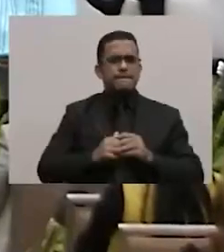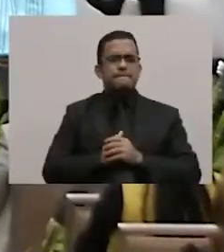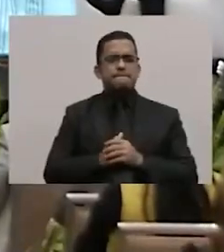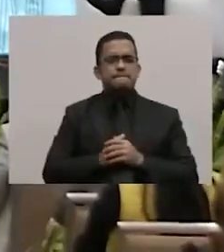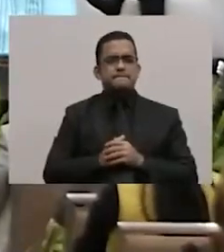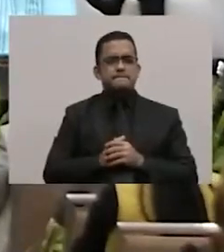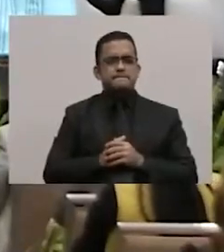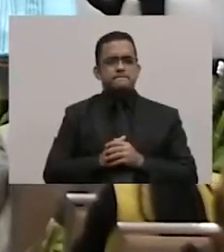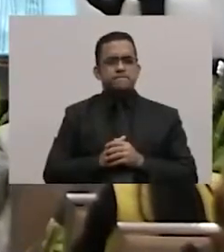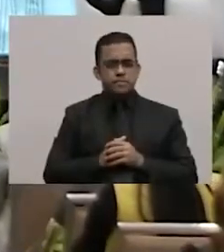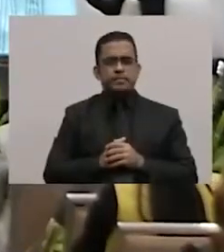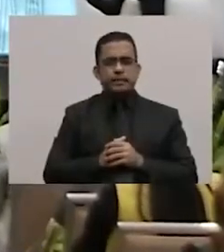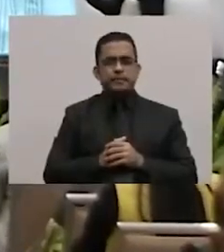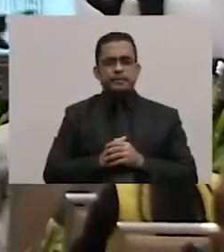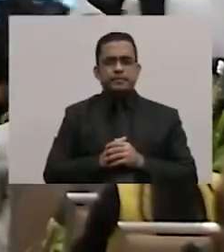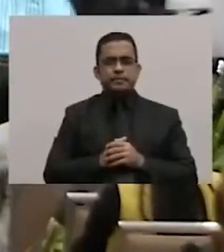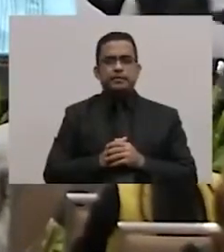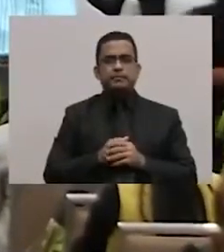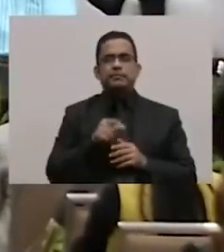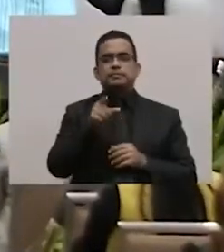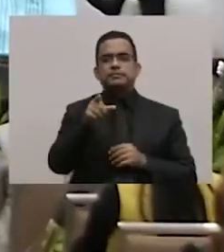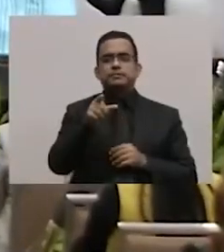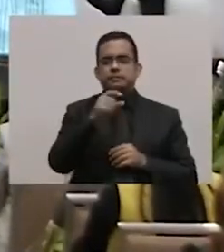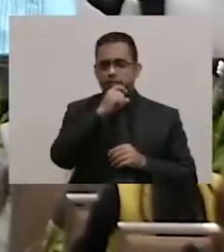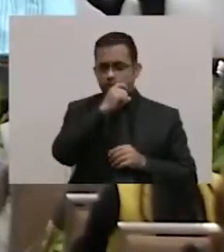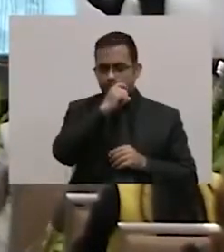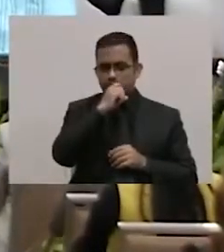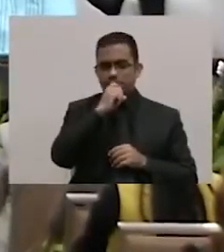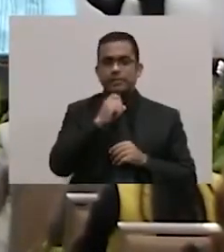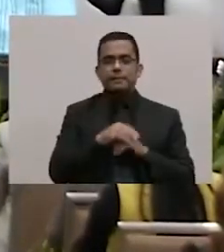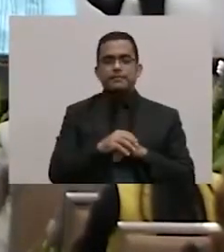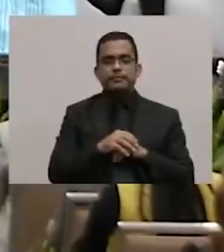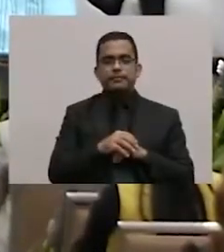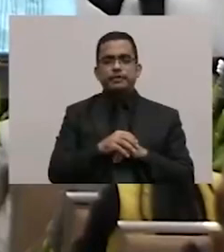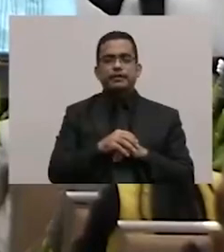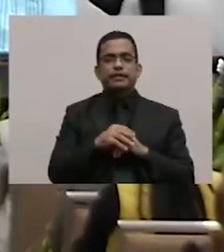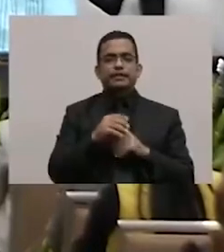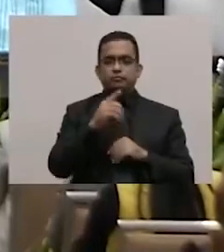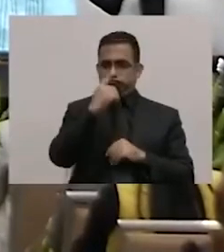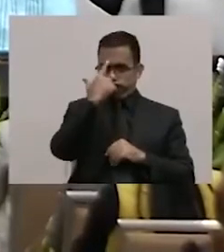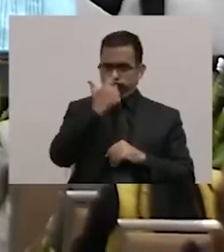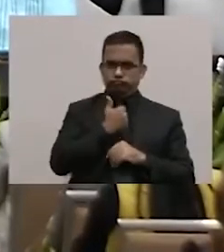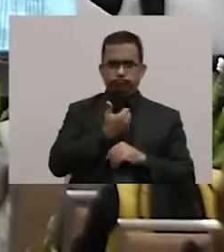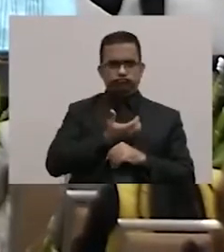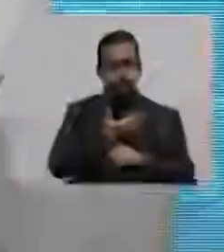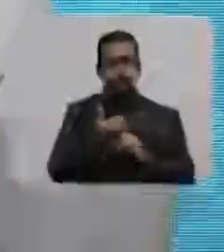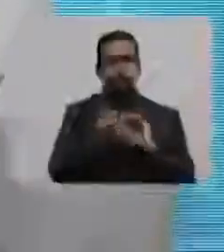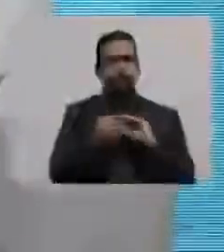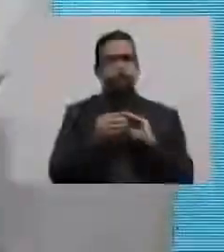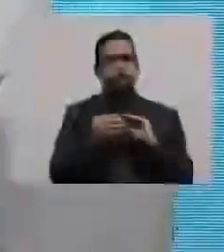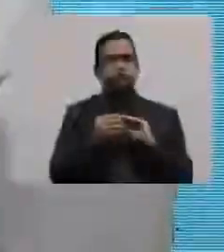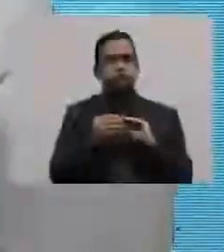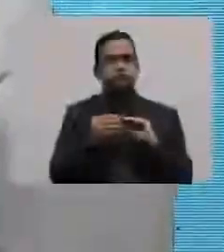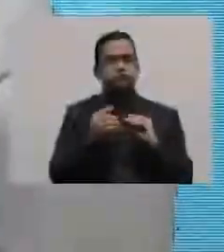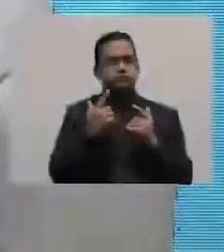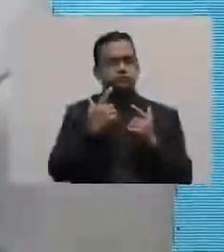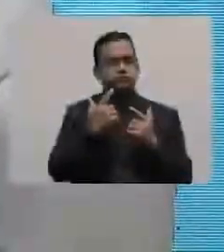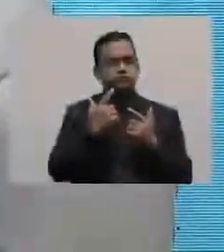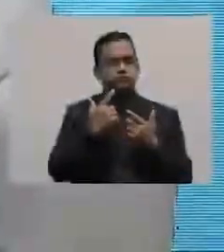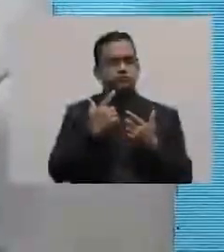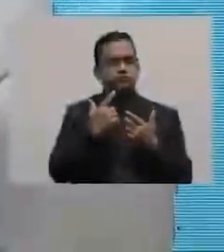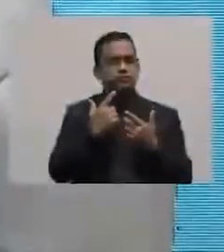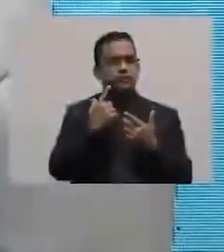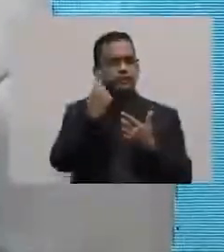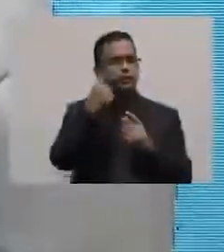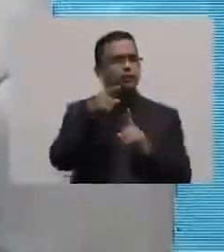Bueno, con respecto al tema del debate político, cuando hablamos de libertad de expresión, pienso que uno